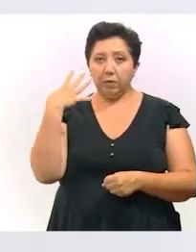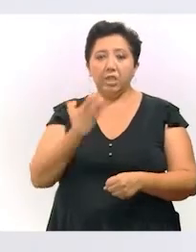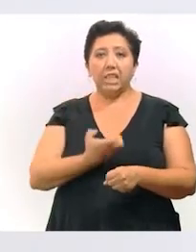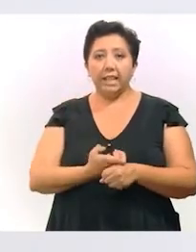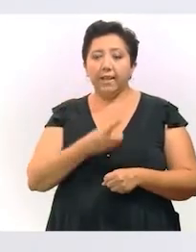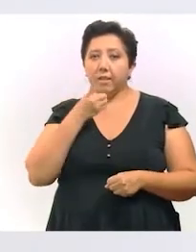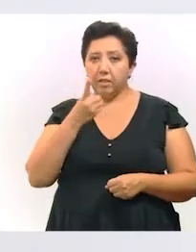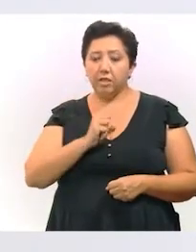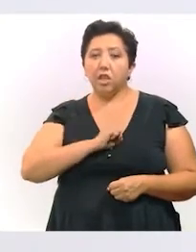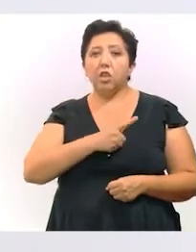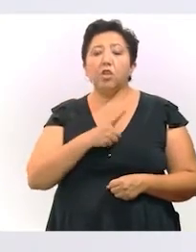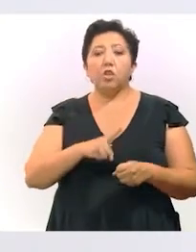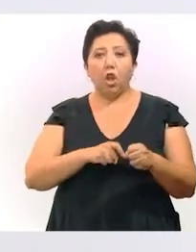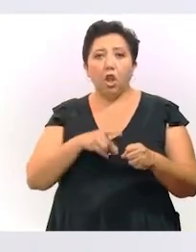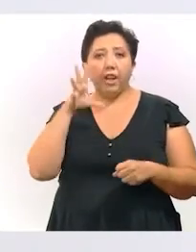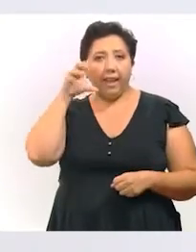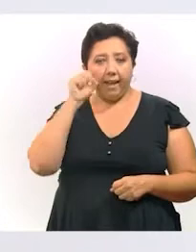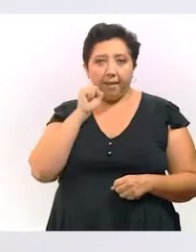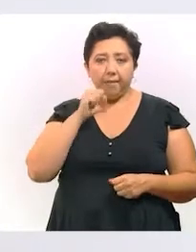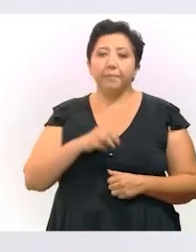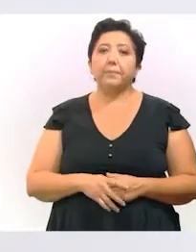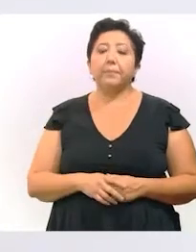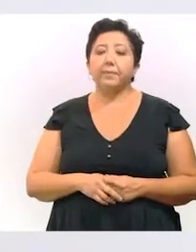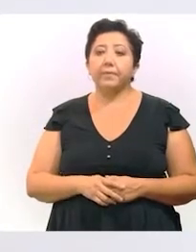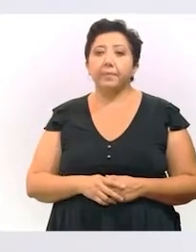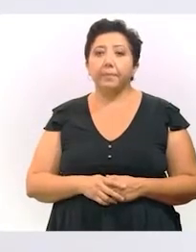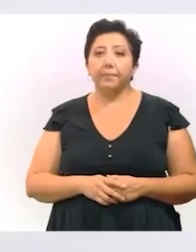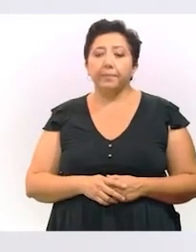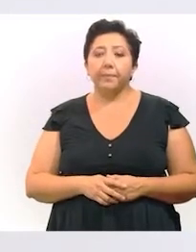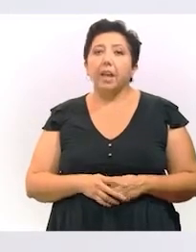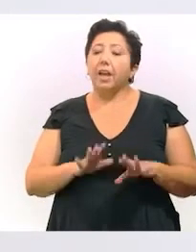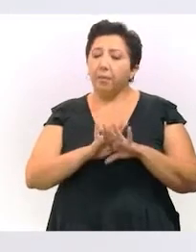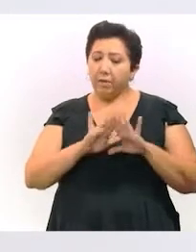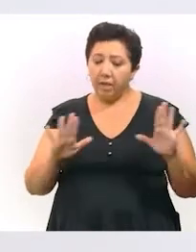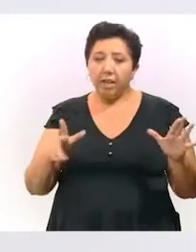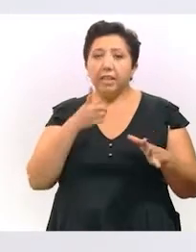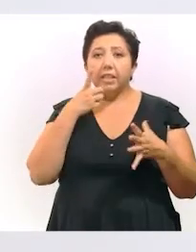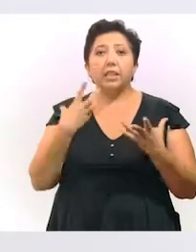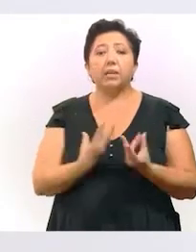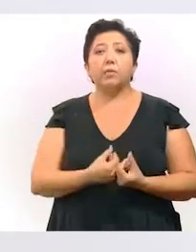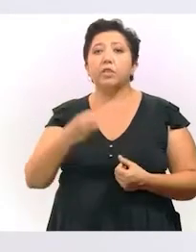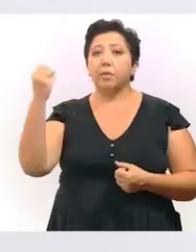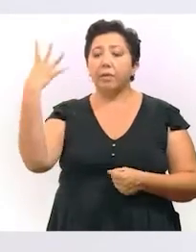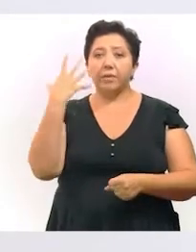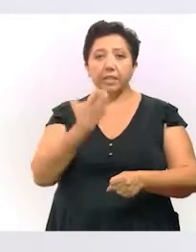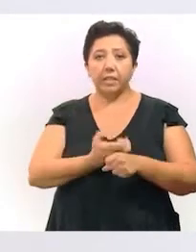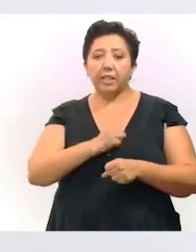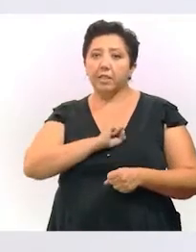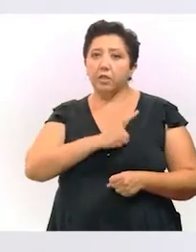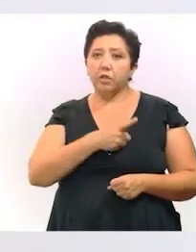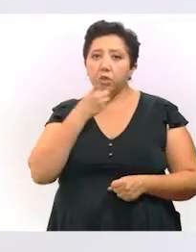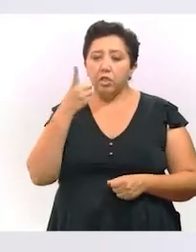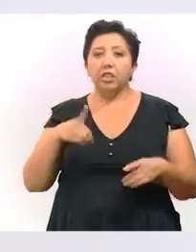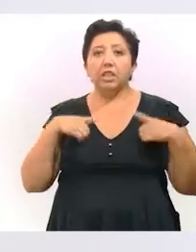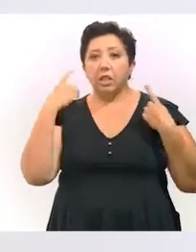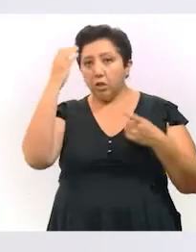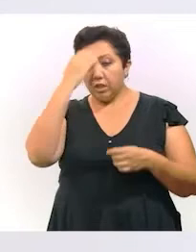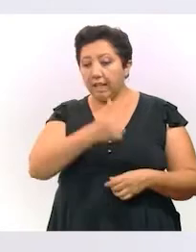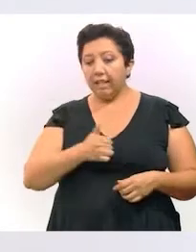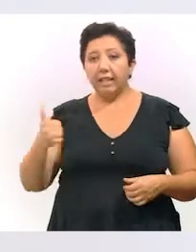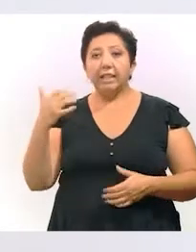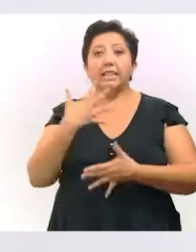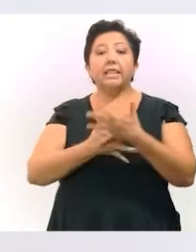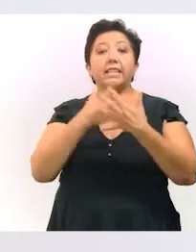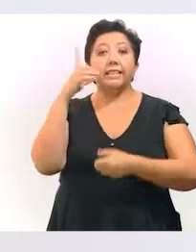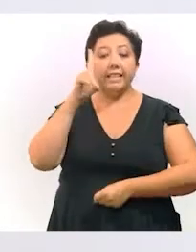nuestro semáforo estatal de salud marcan color naranja. Como hemos informado, el semáforo estatal de salud se va a dar a conocer cada